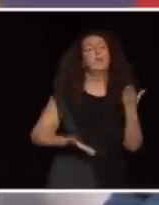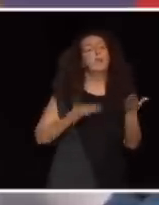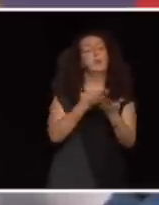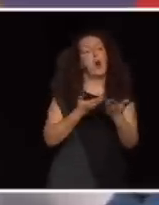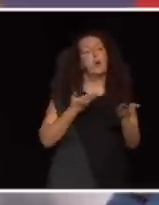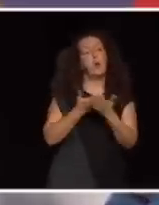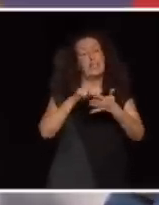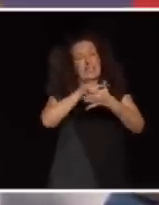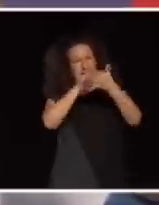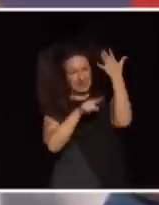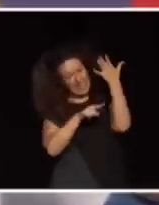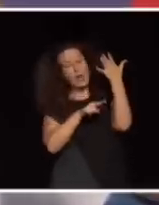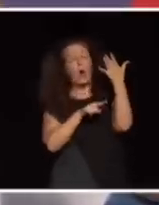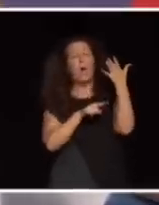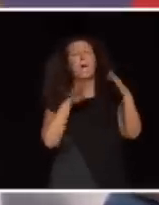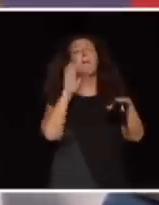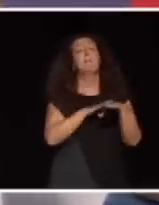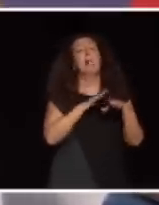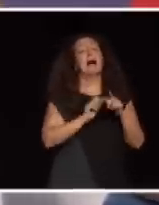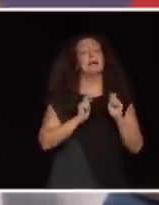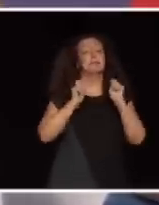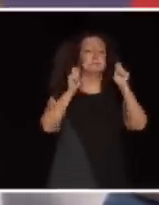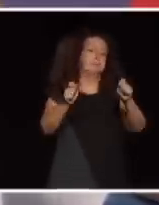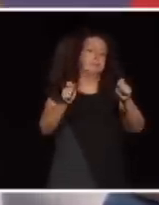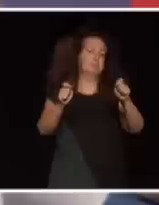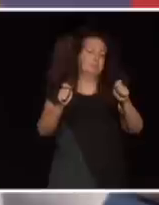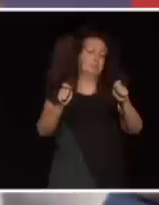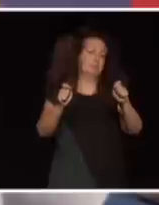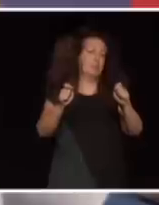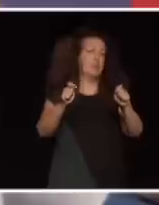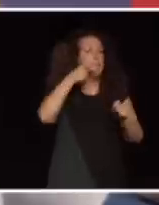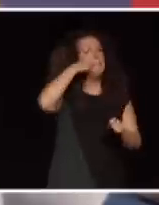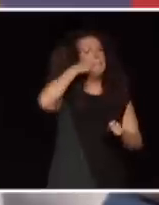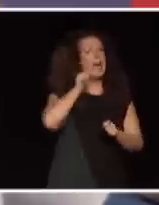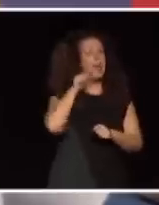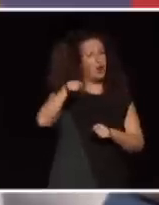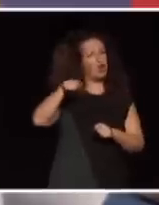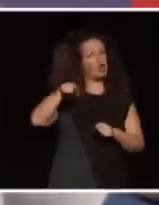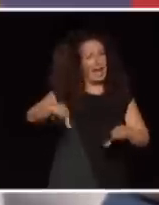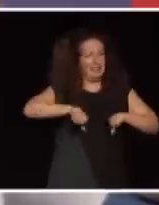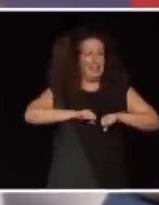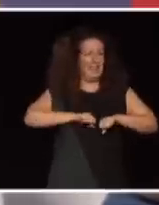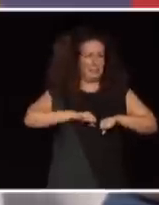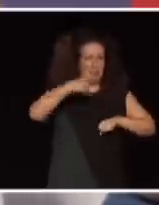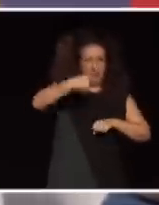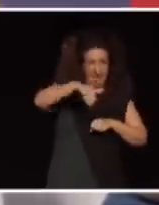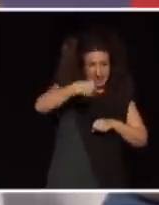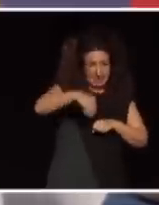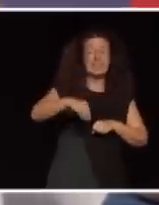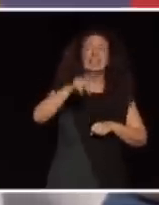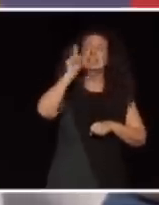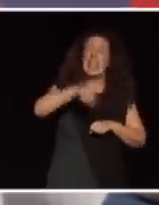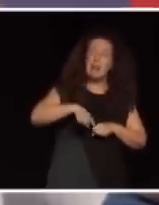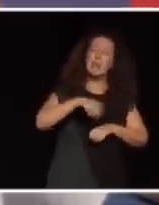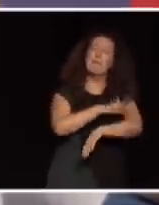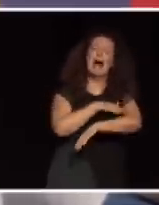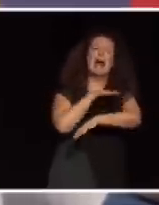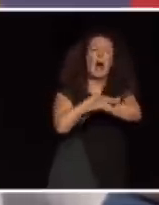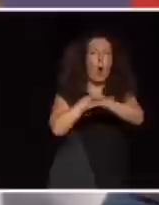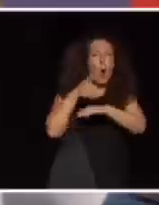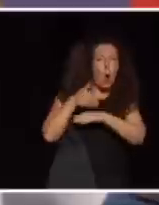propuestas de Podemos para la investidura de Pedro Sánchez, para asegurar que el próximo gobierno es valiente, es